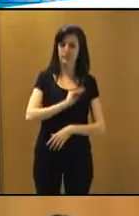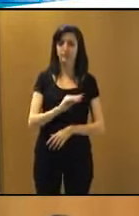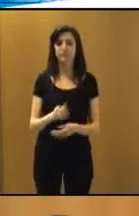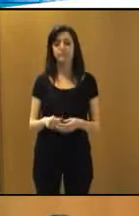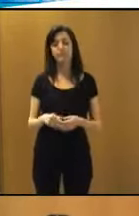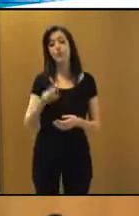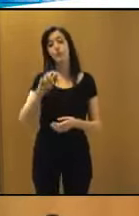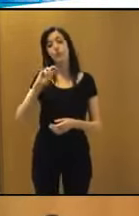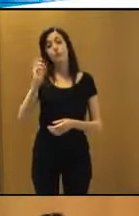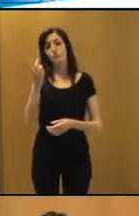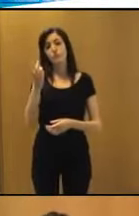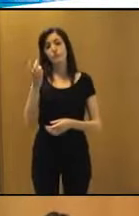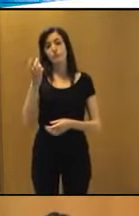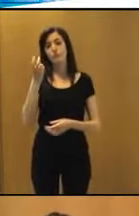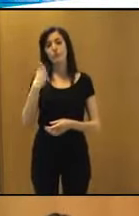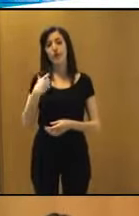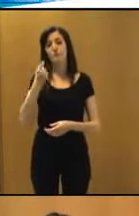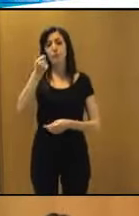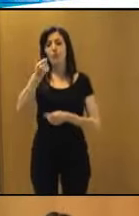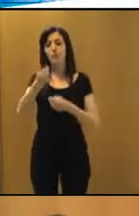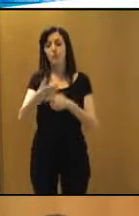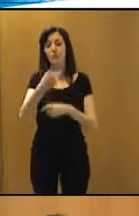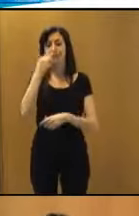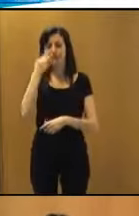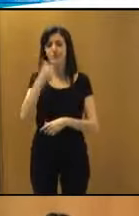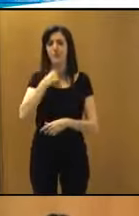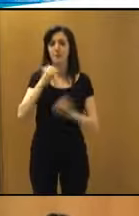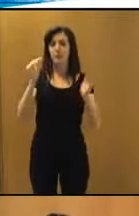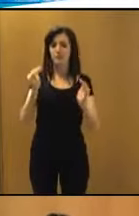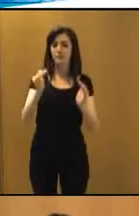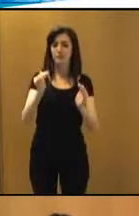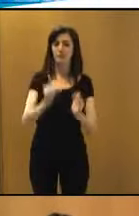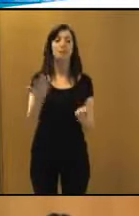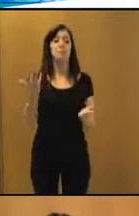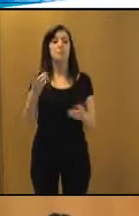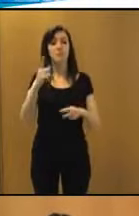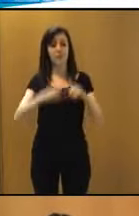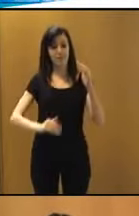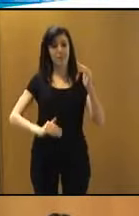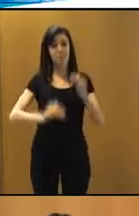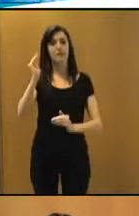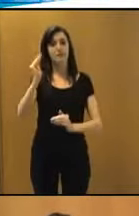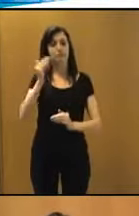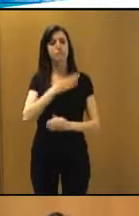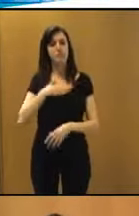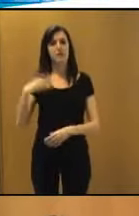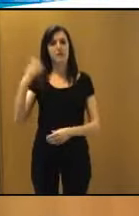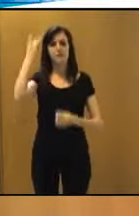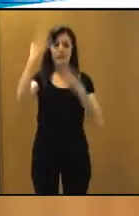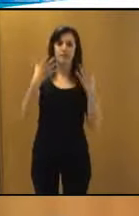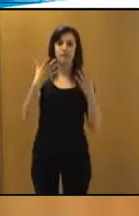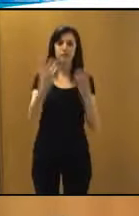en este tipo de actividad. Otro ya va bajando el nivel de popularidad, pero vamos, aún así, más de la mitad prefieren